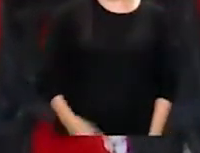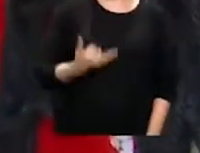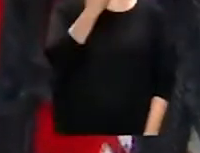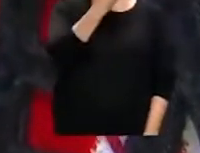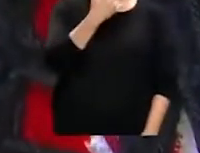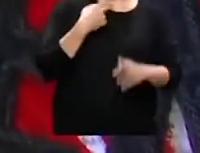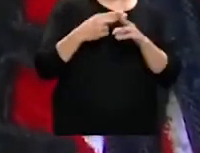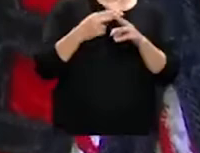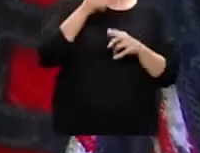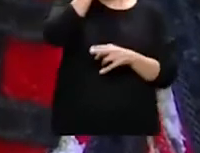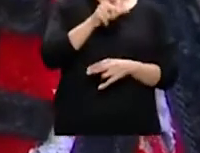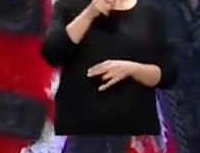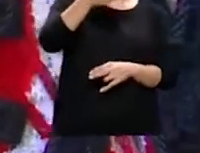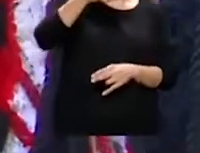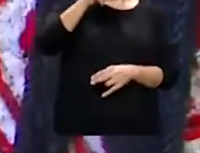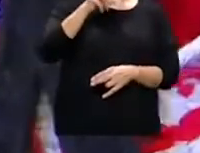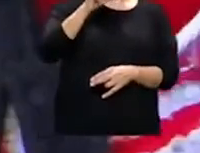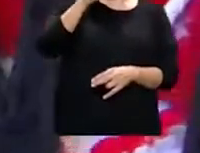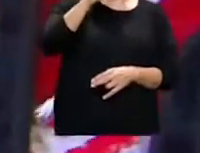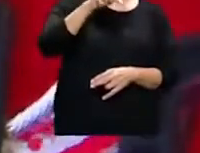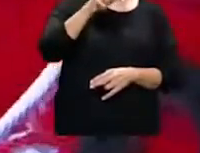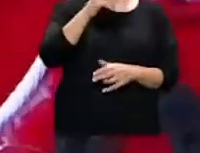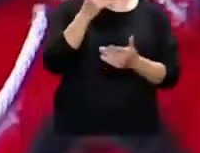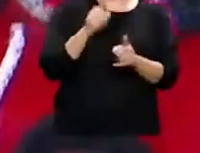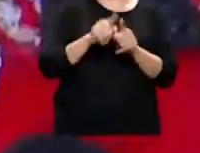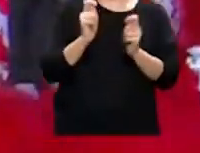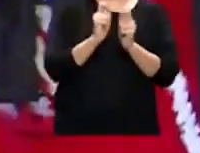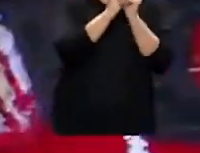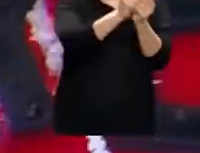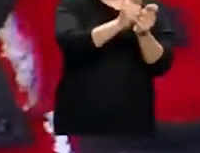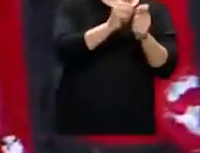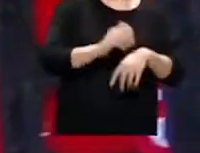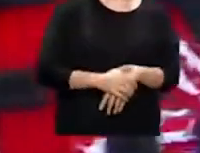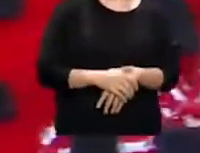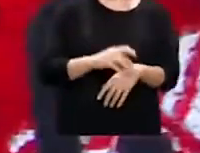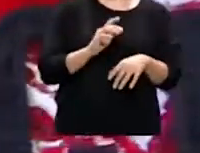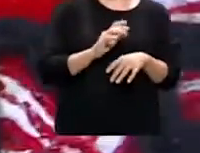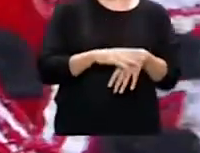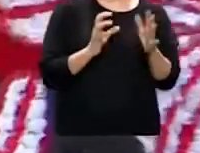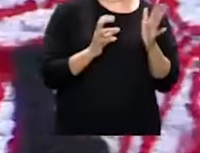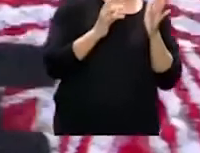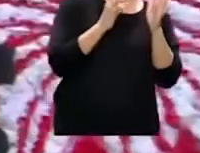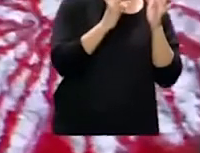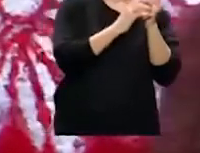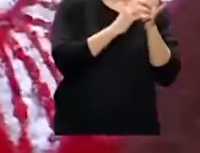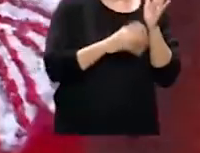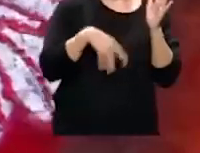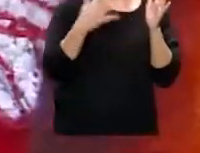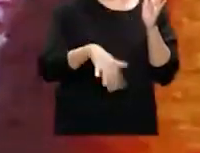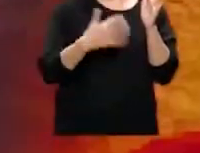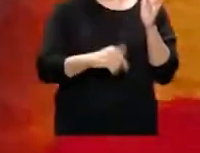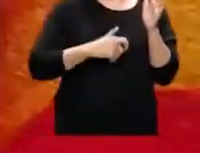Soto Ateortúa hace la entrega, la imposición del gallardete.